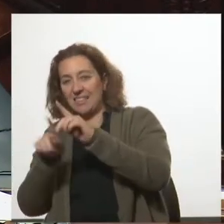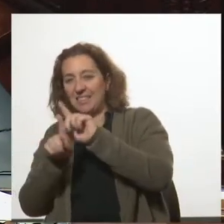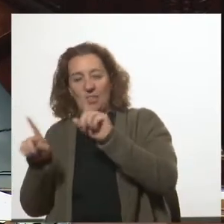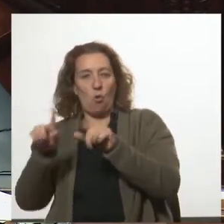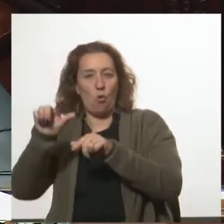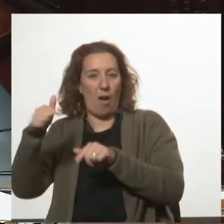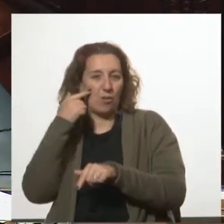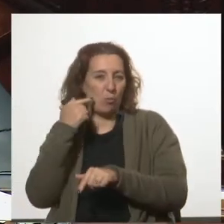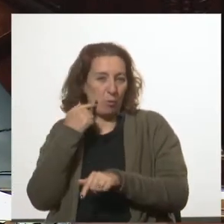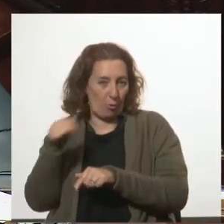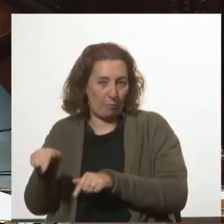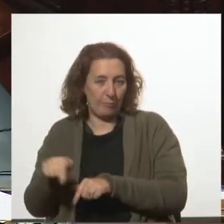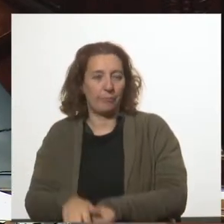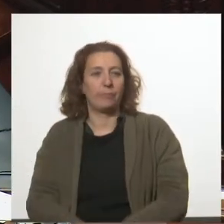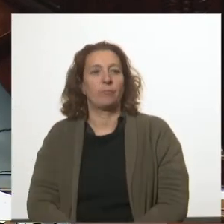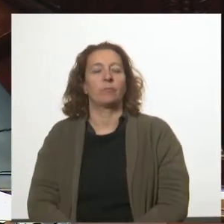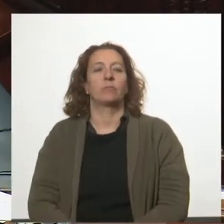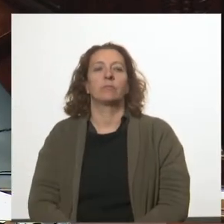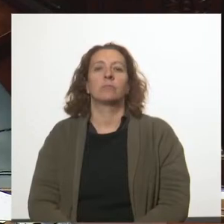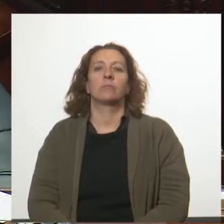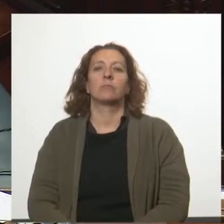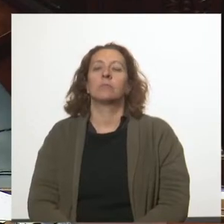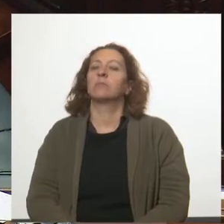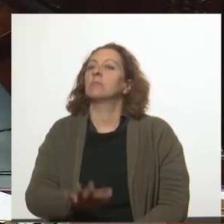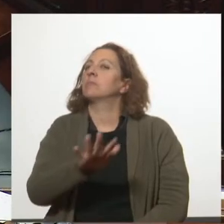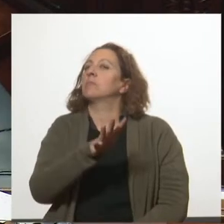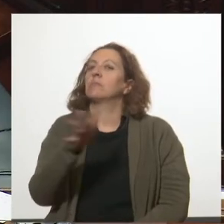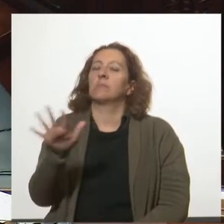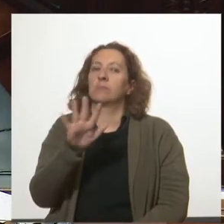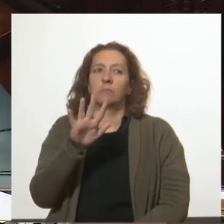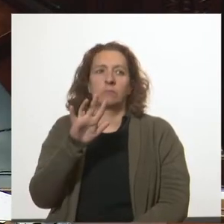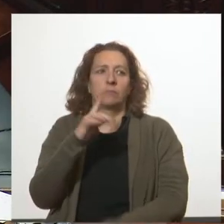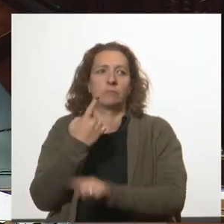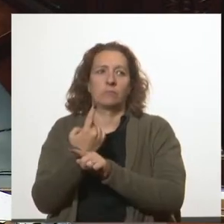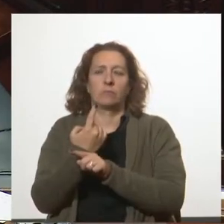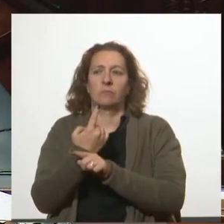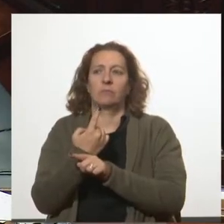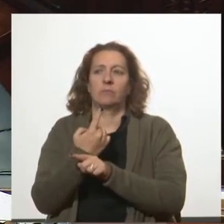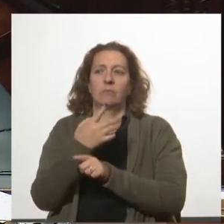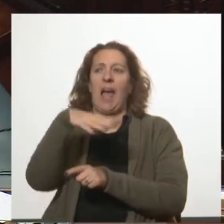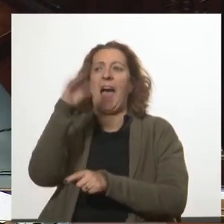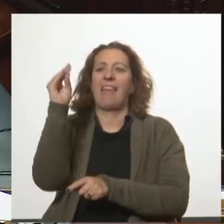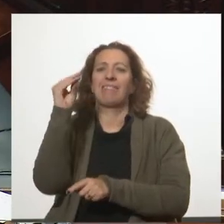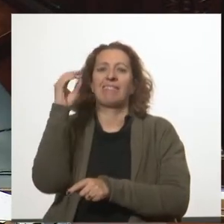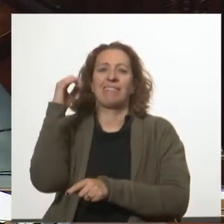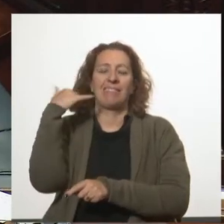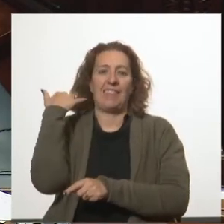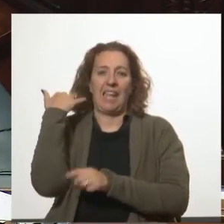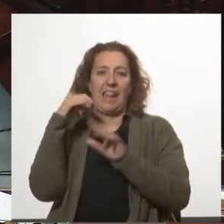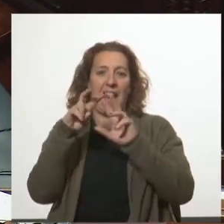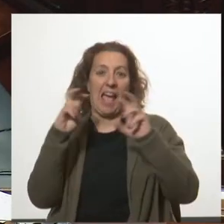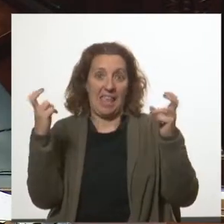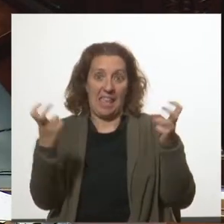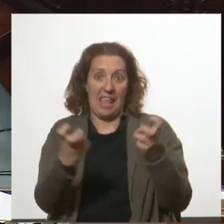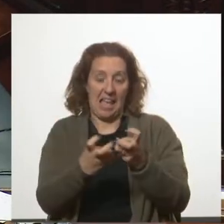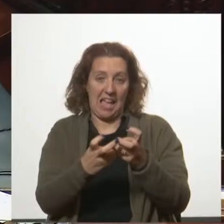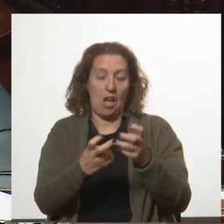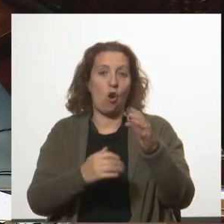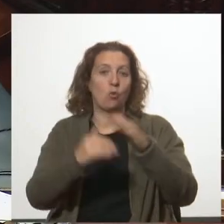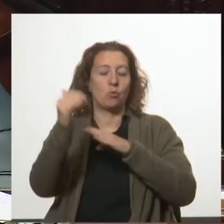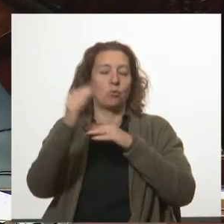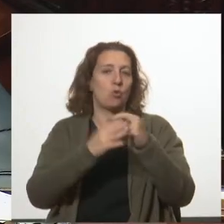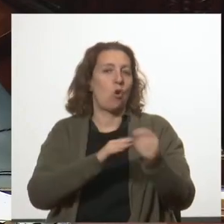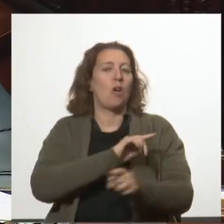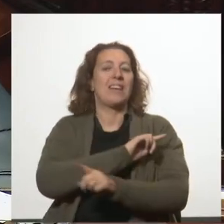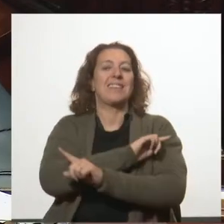o sea que primero ante la arena se construyó sin permiso de